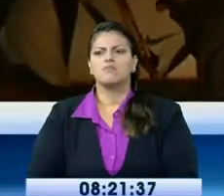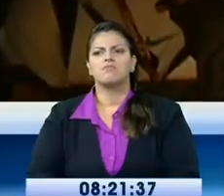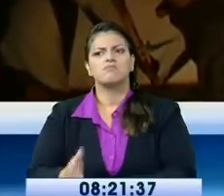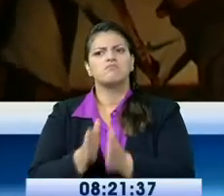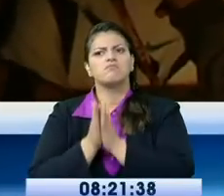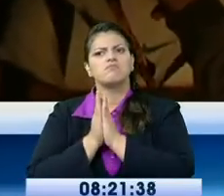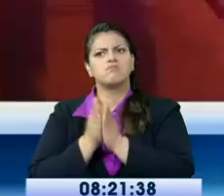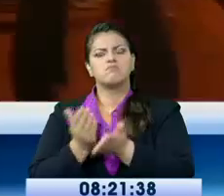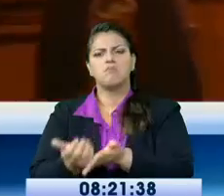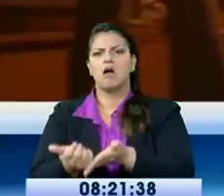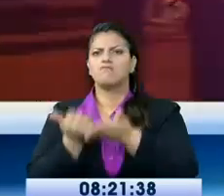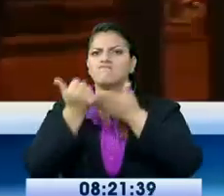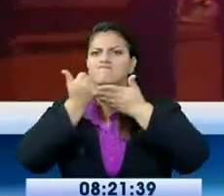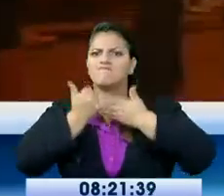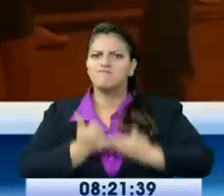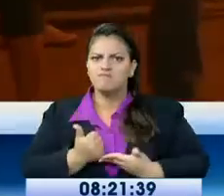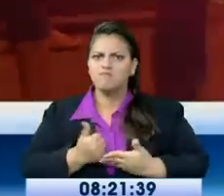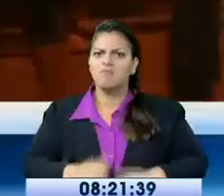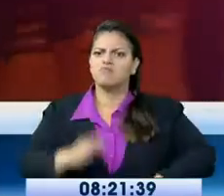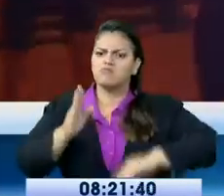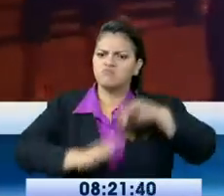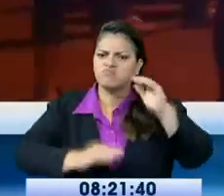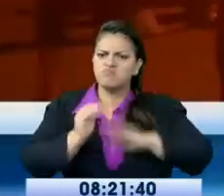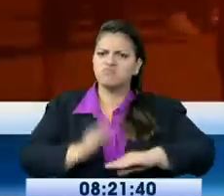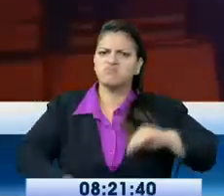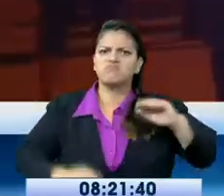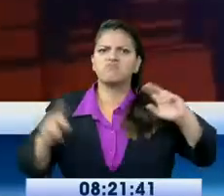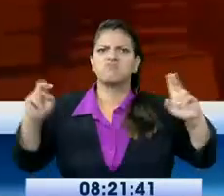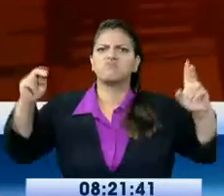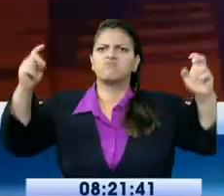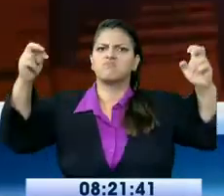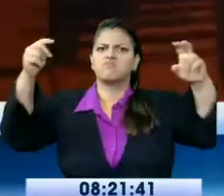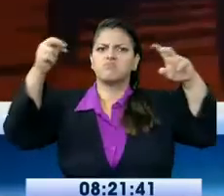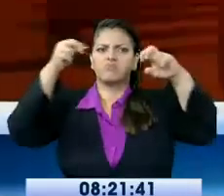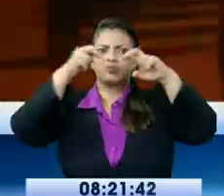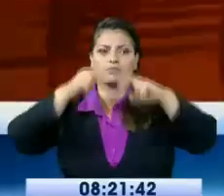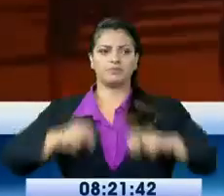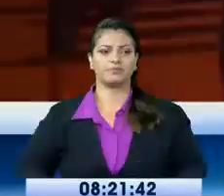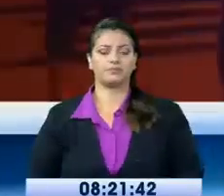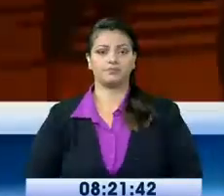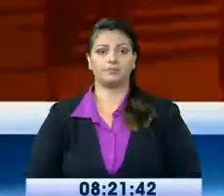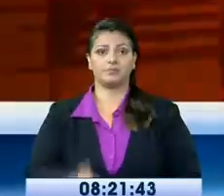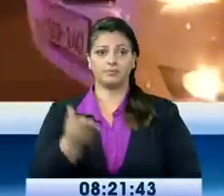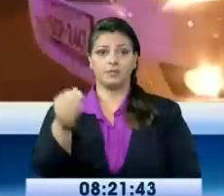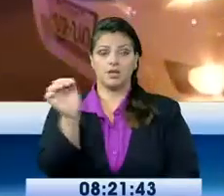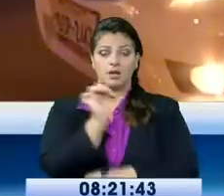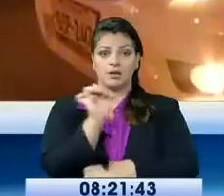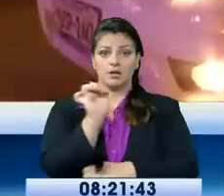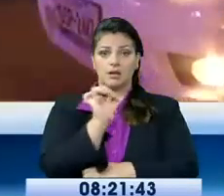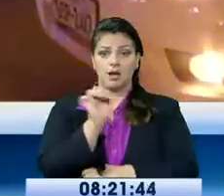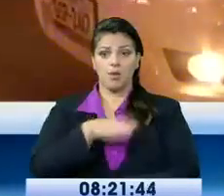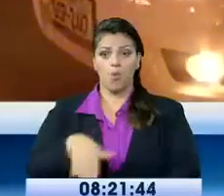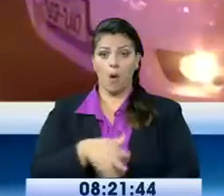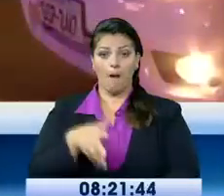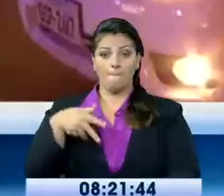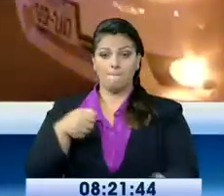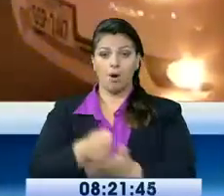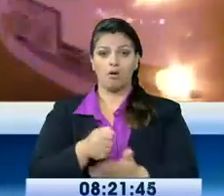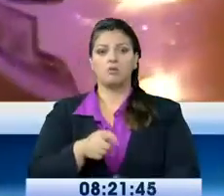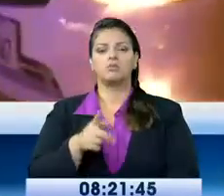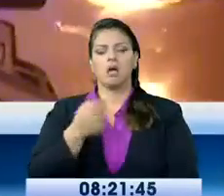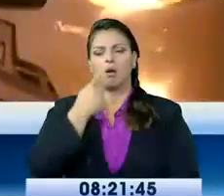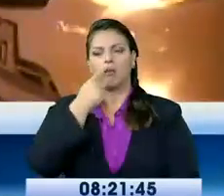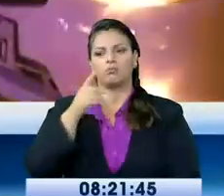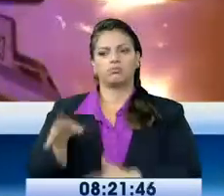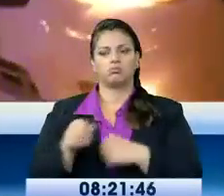con un puente peatonal. El conductor de un auto aparentemente involucrado en el accidente fue retenido para